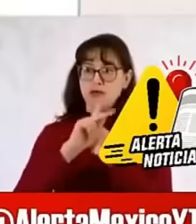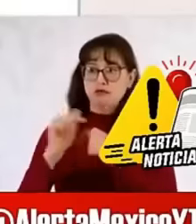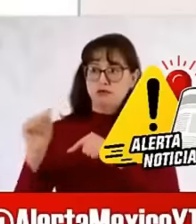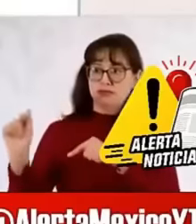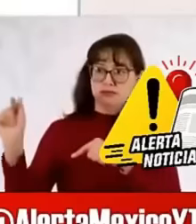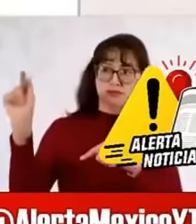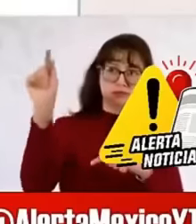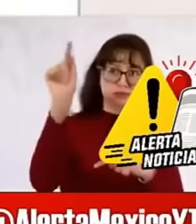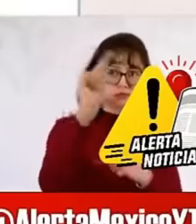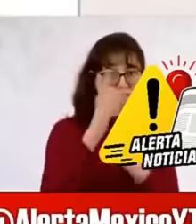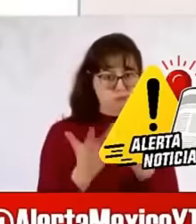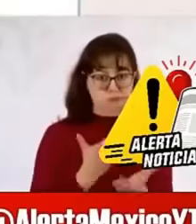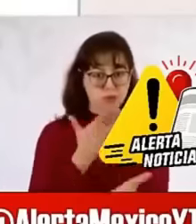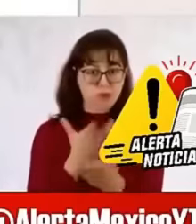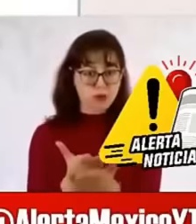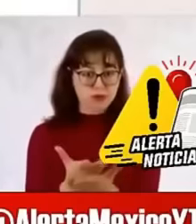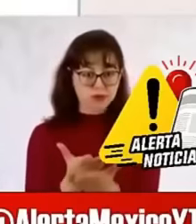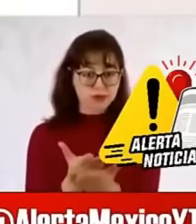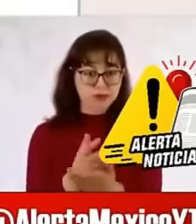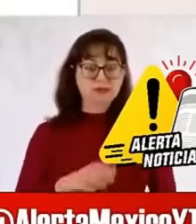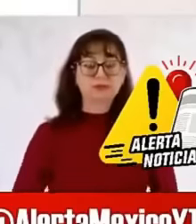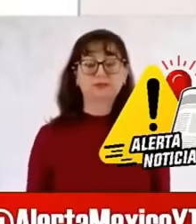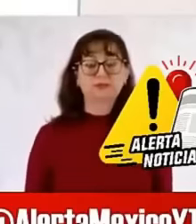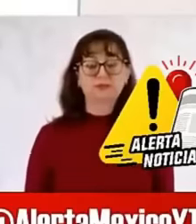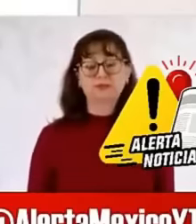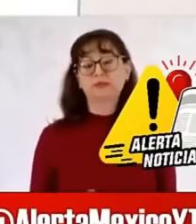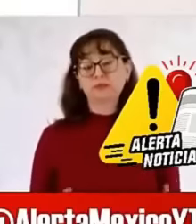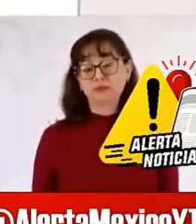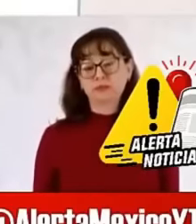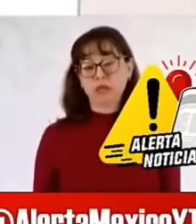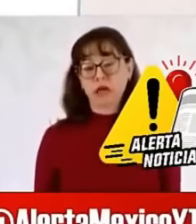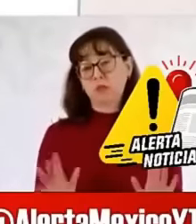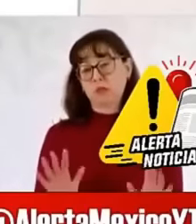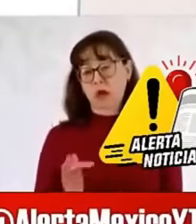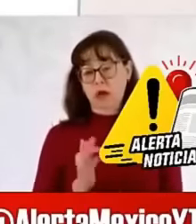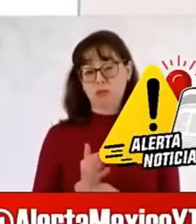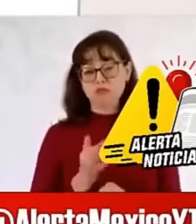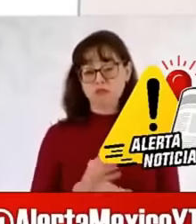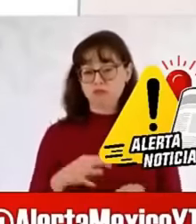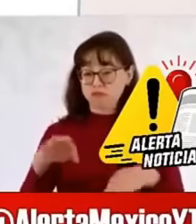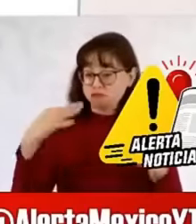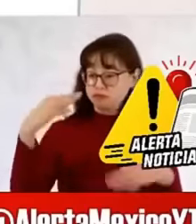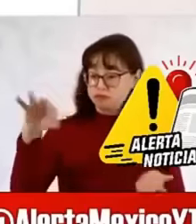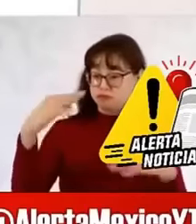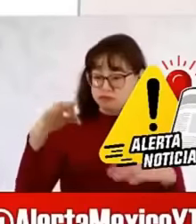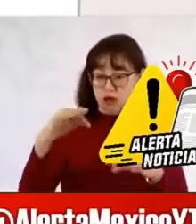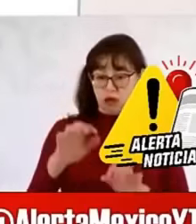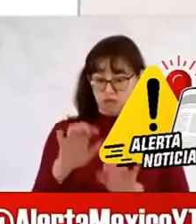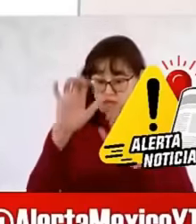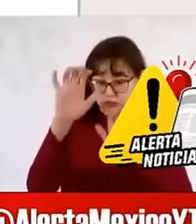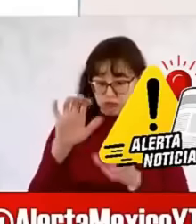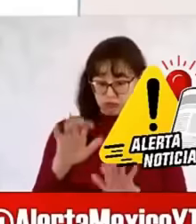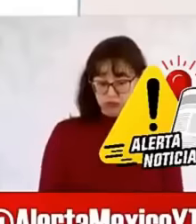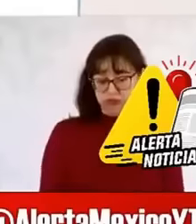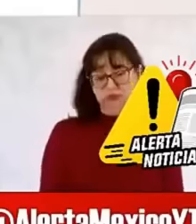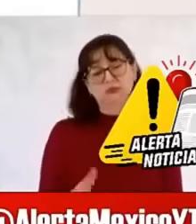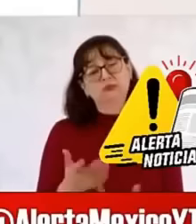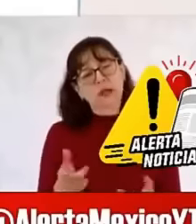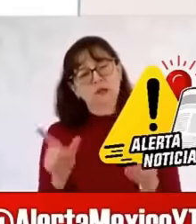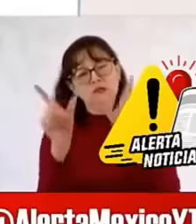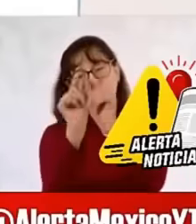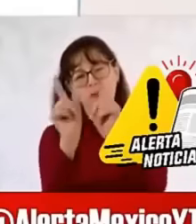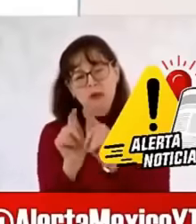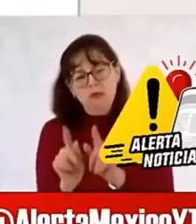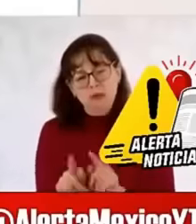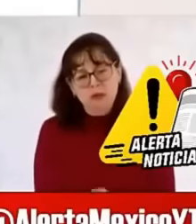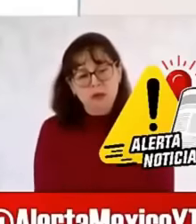El documento que sale, pues es un documento muy general que se venía trabajando desde antes. Nuestra propuesta,